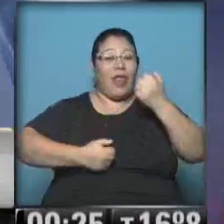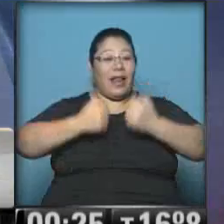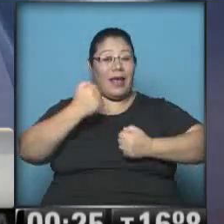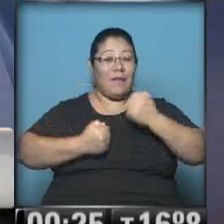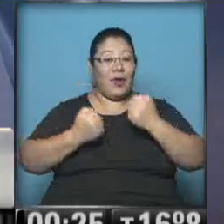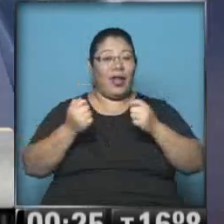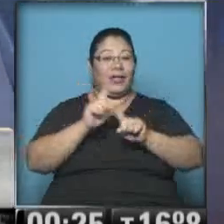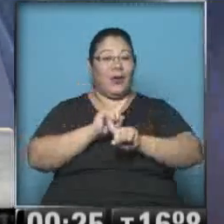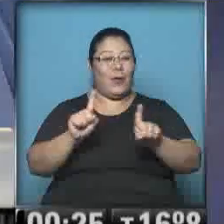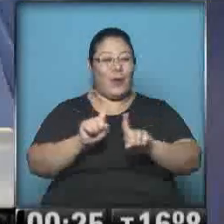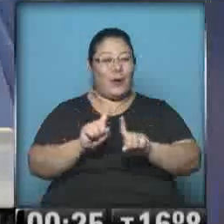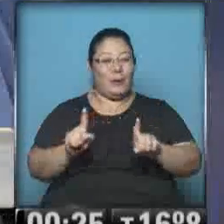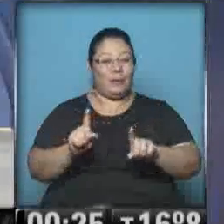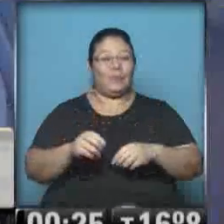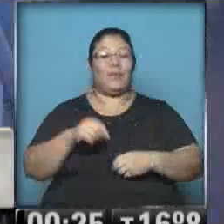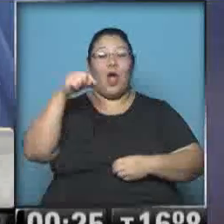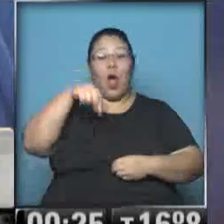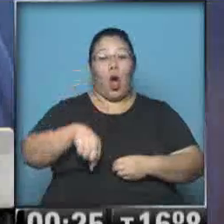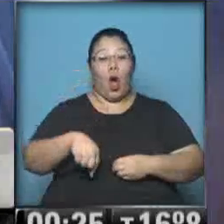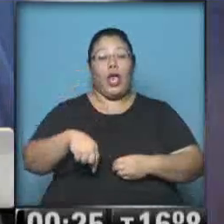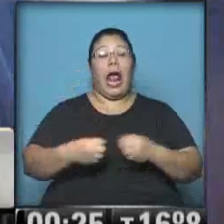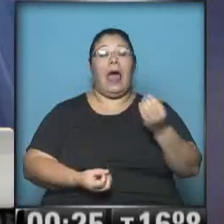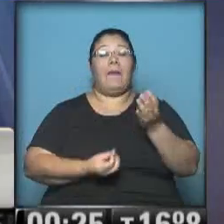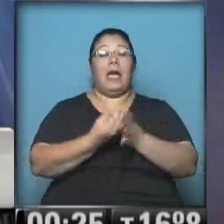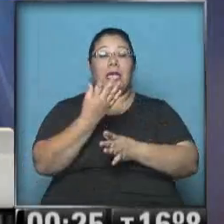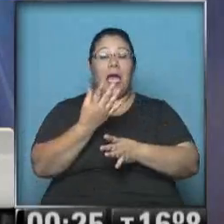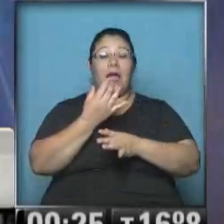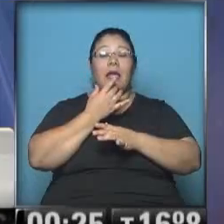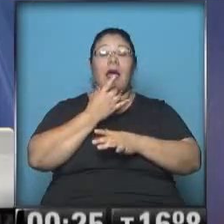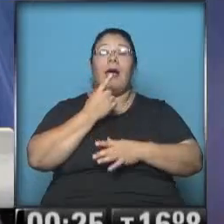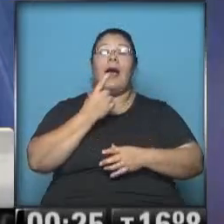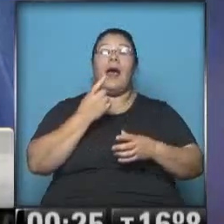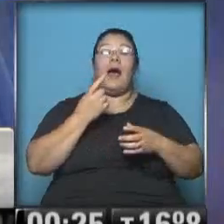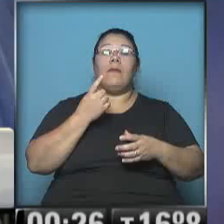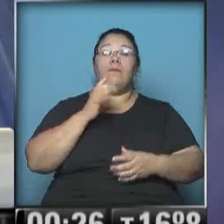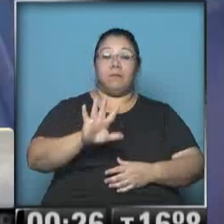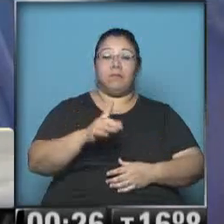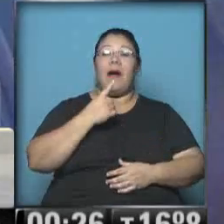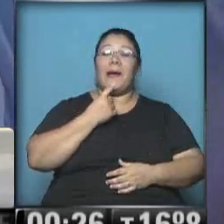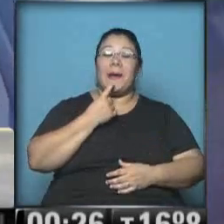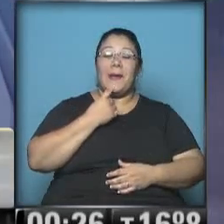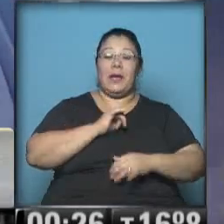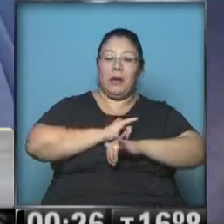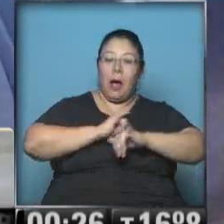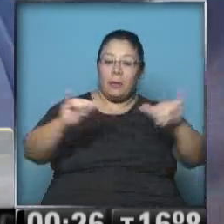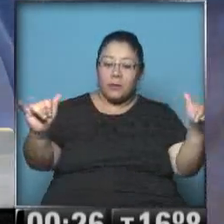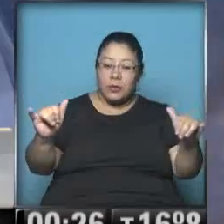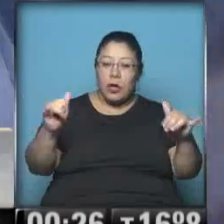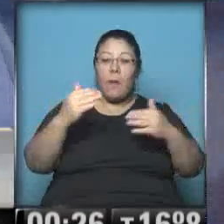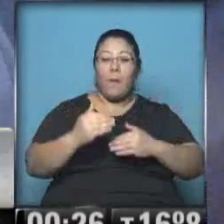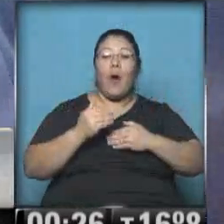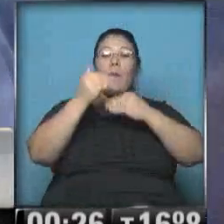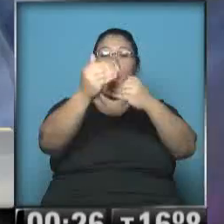se conoció que por la mañana River pidió la postergación de jugar la última fecha de este campeonato. ¿Por qué? Porque el artículo, uno de los